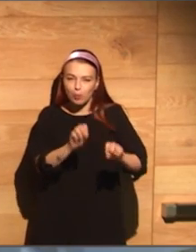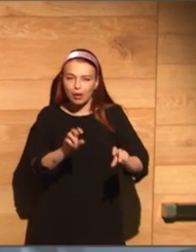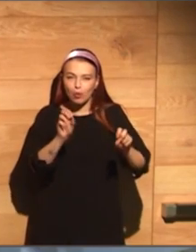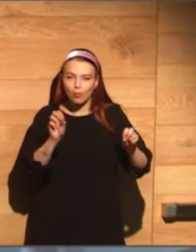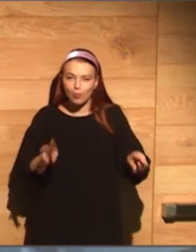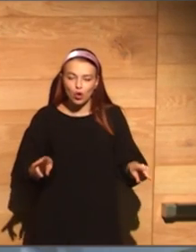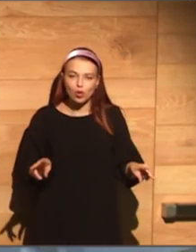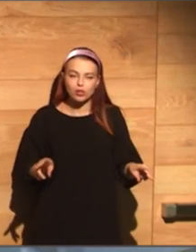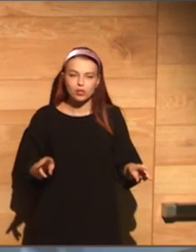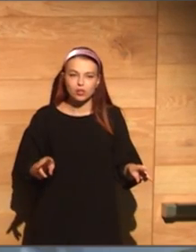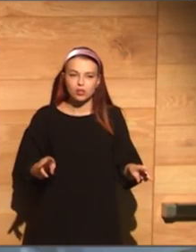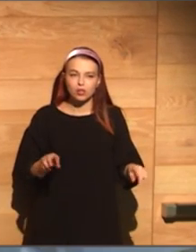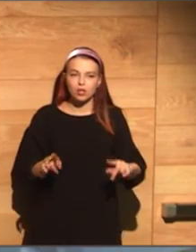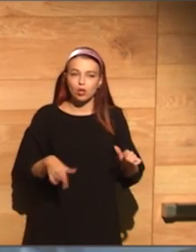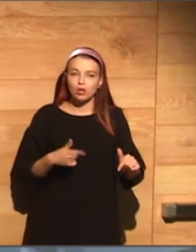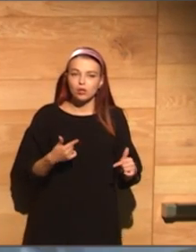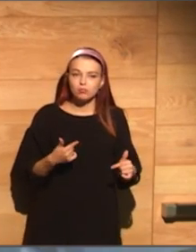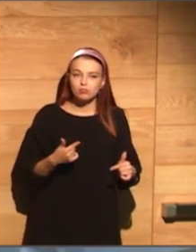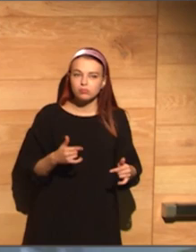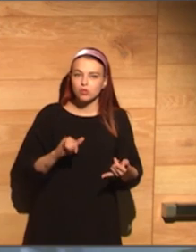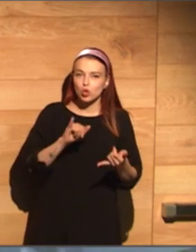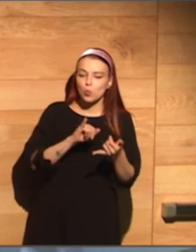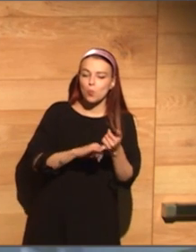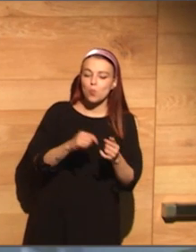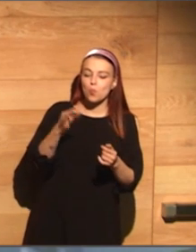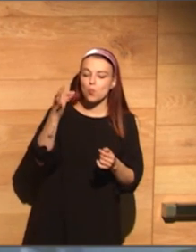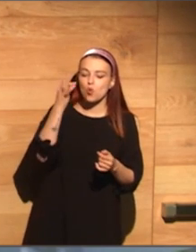ve ante la potestad de su mujer a la que odia,